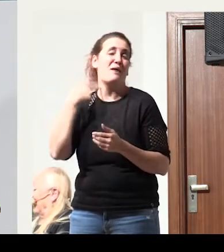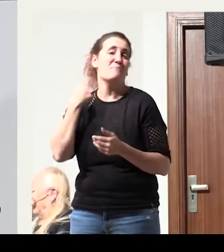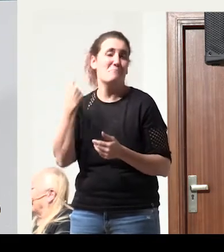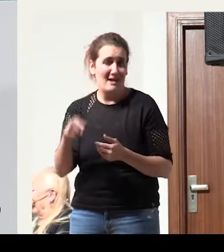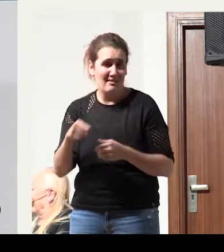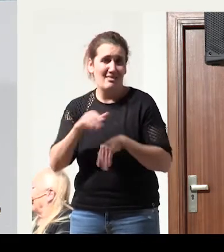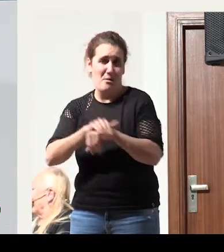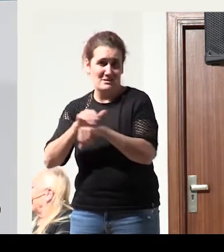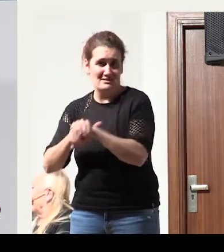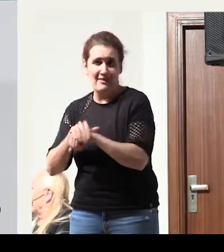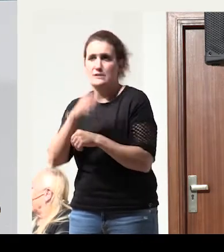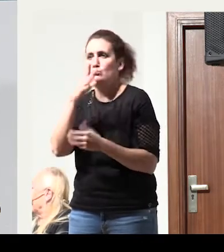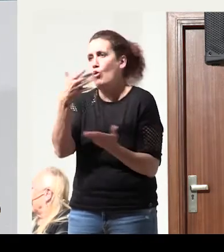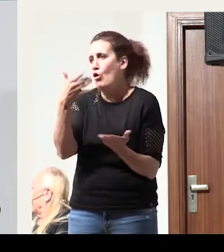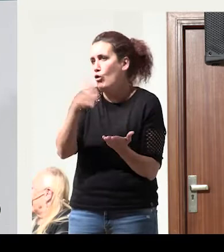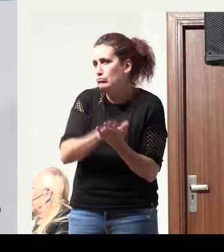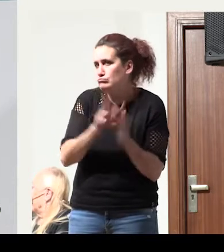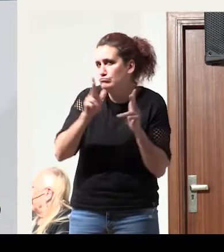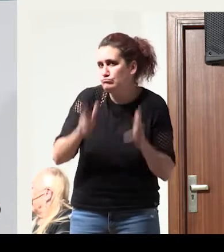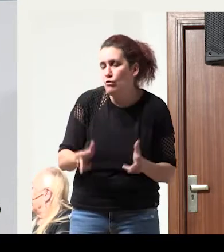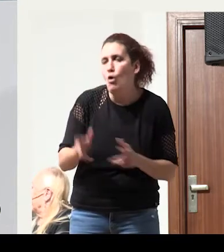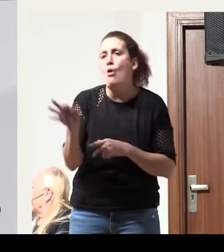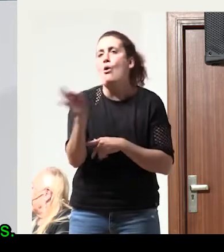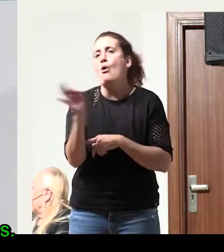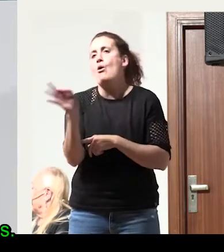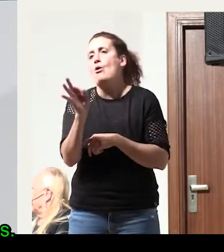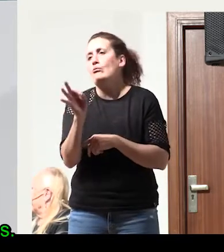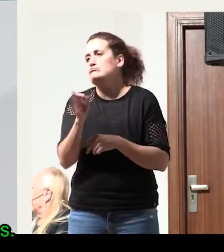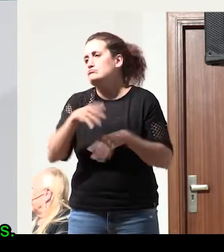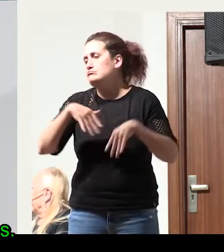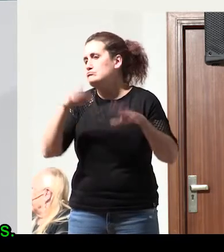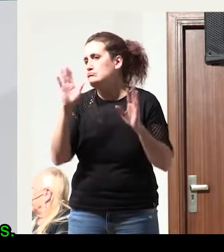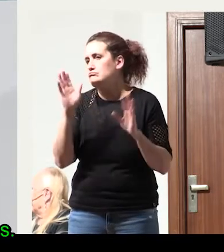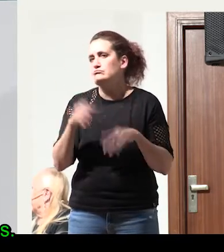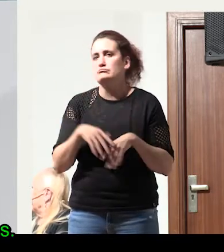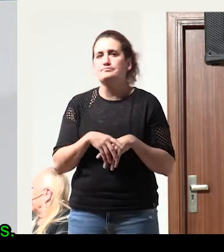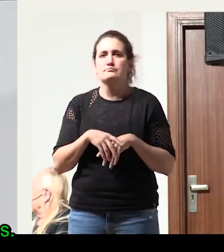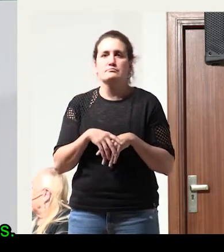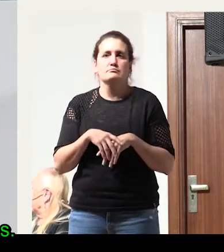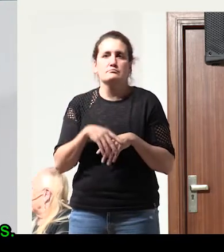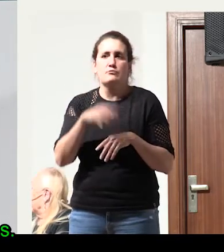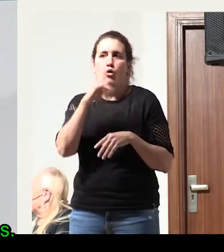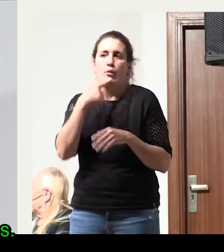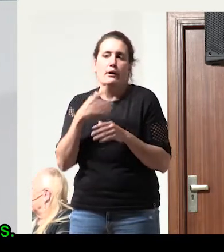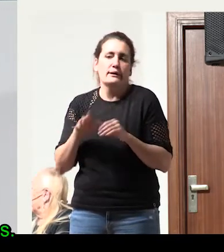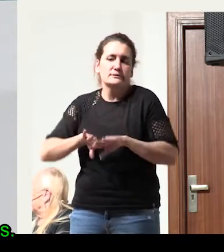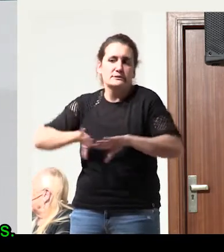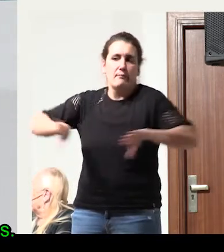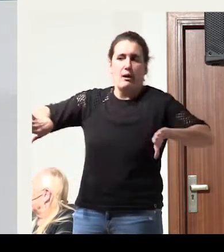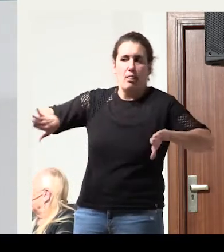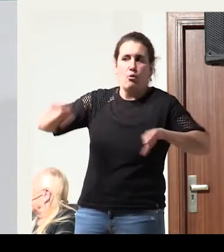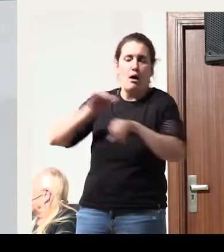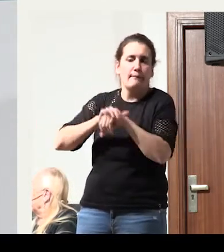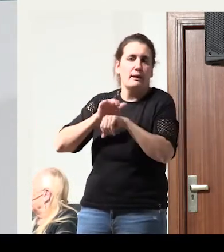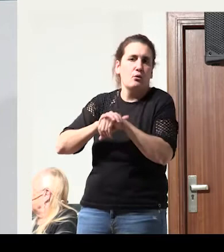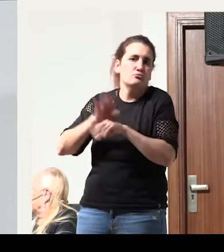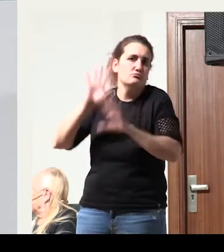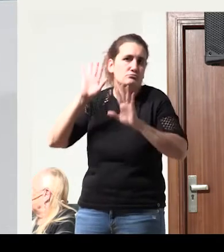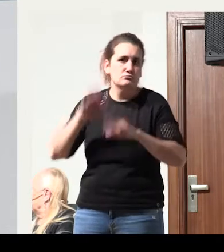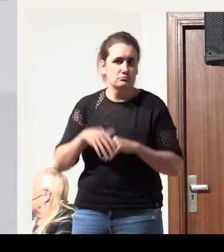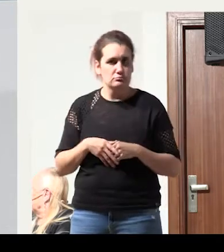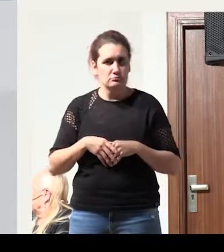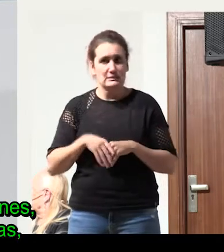por fallecimiento, o puede ser, en algunos casos, o puede ser simplemente porque te has separado de las amigas o de los amigos. Y de esto se habla